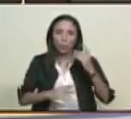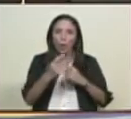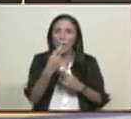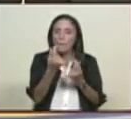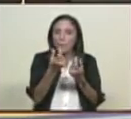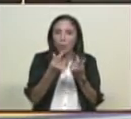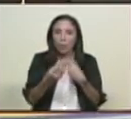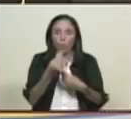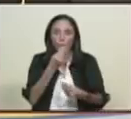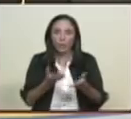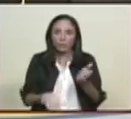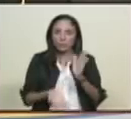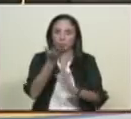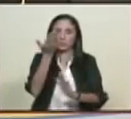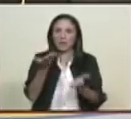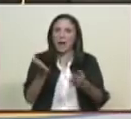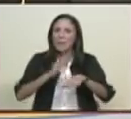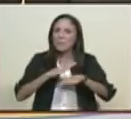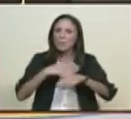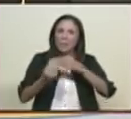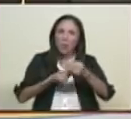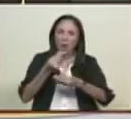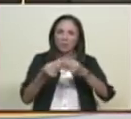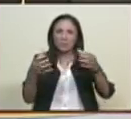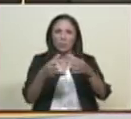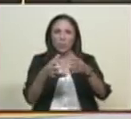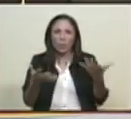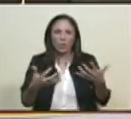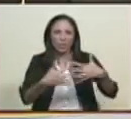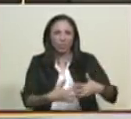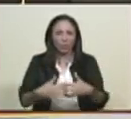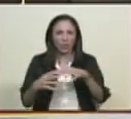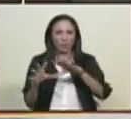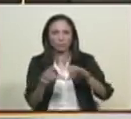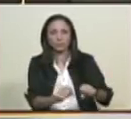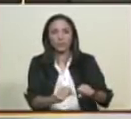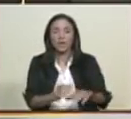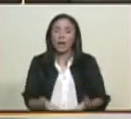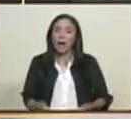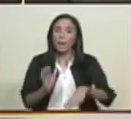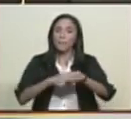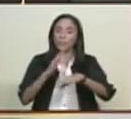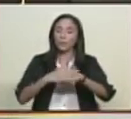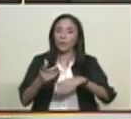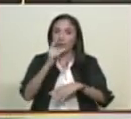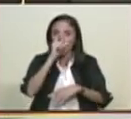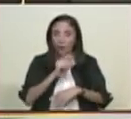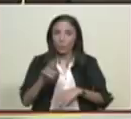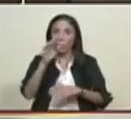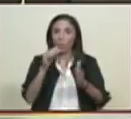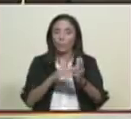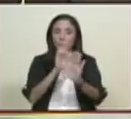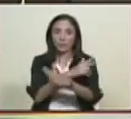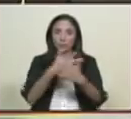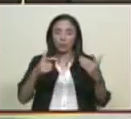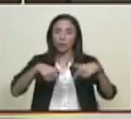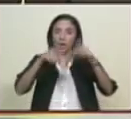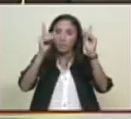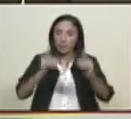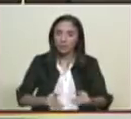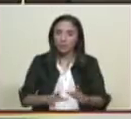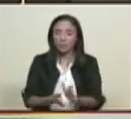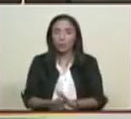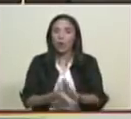¿Ah? ¿Y por qué lo hacen? Porque el año 2018 es el año en que se define la presidencia